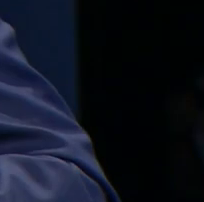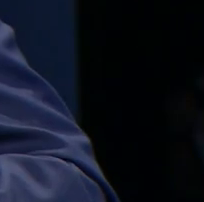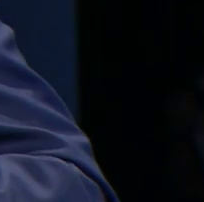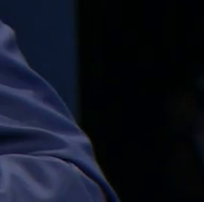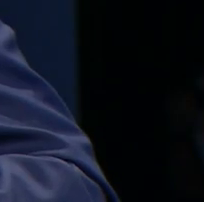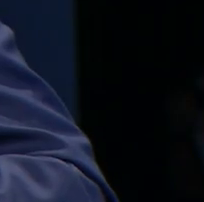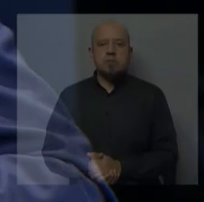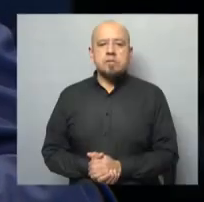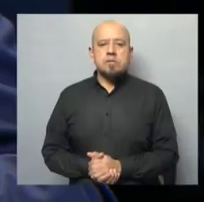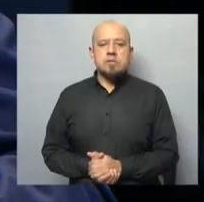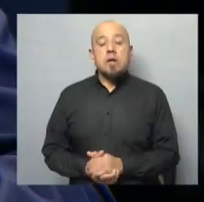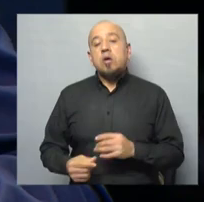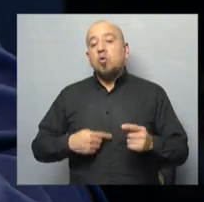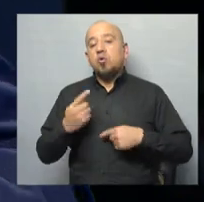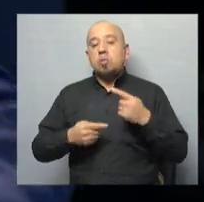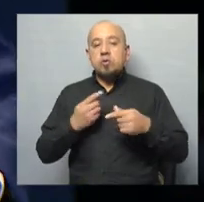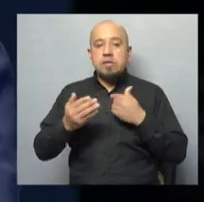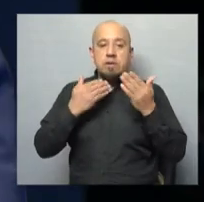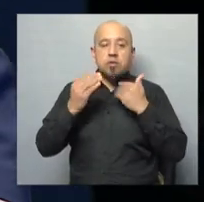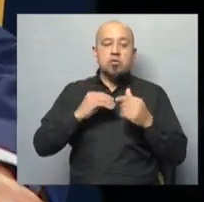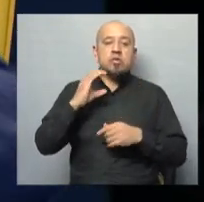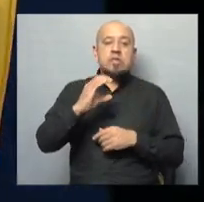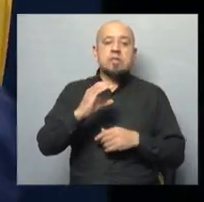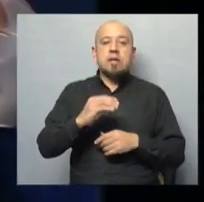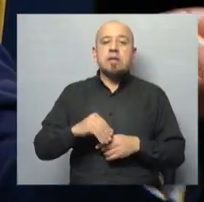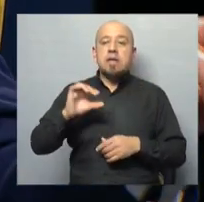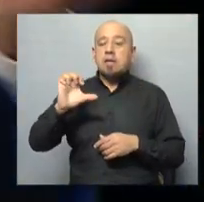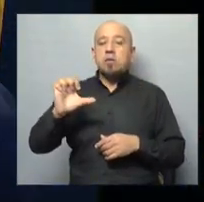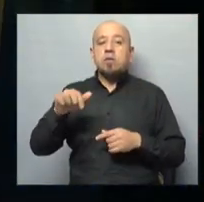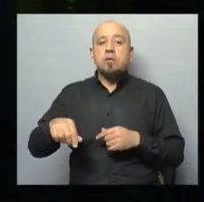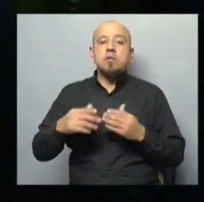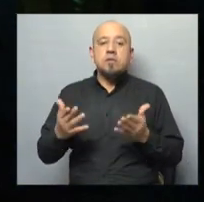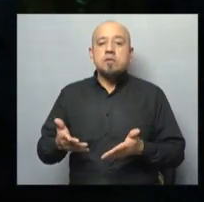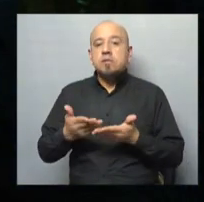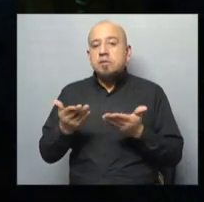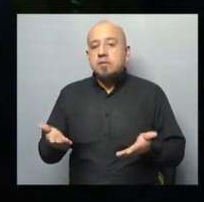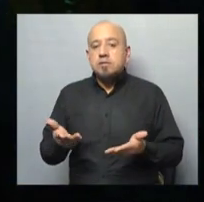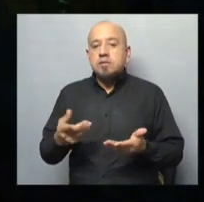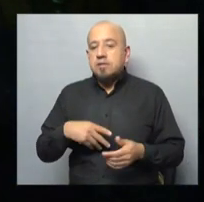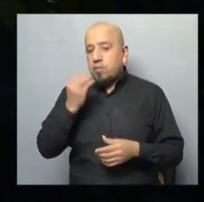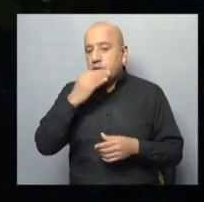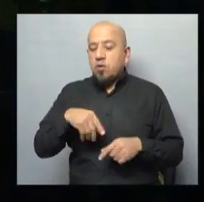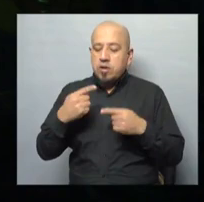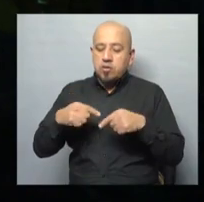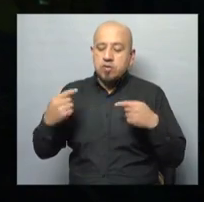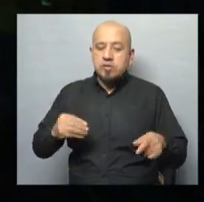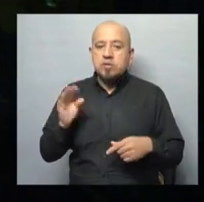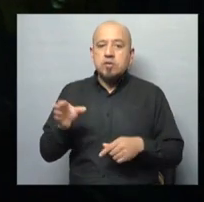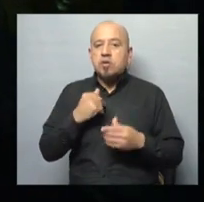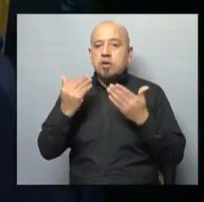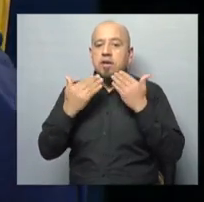seguimos conversando con césar troncoso y león oculto así no nos perdemos todas las mejores cosas todas las que hablamos de